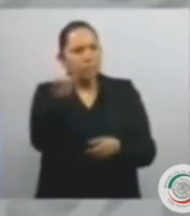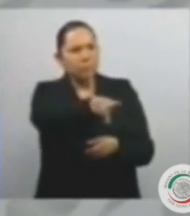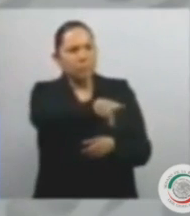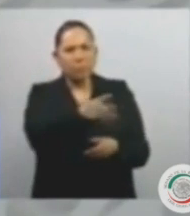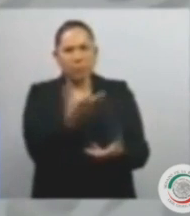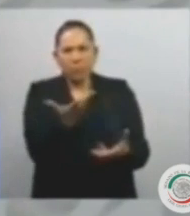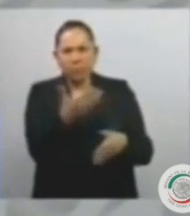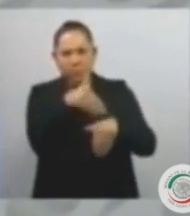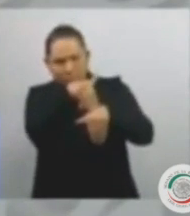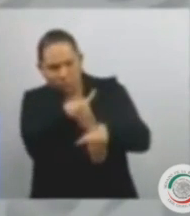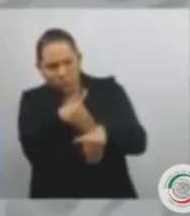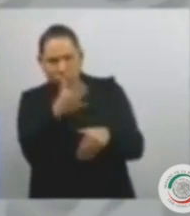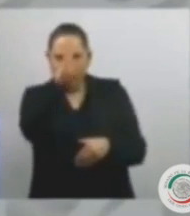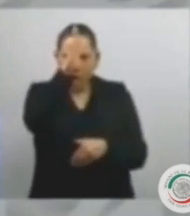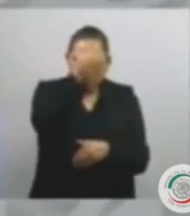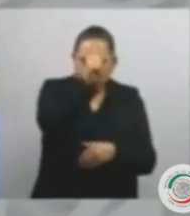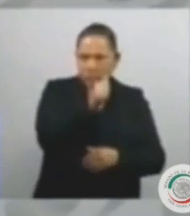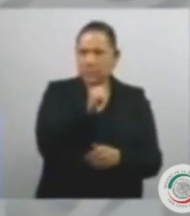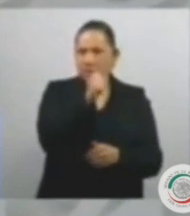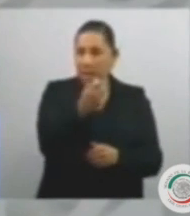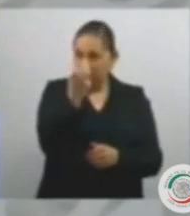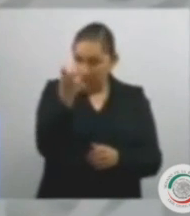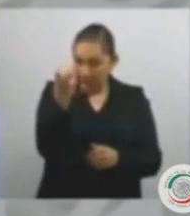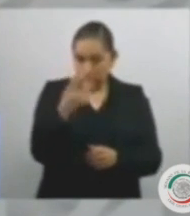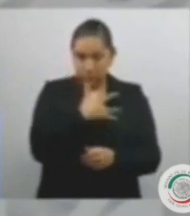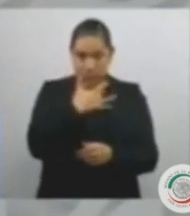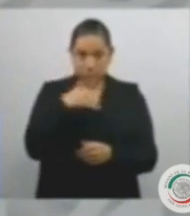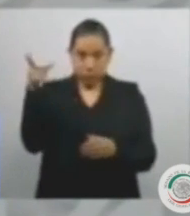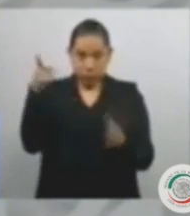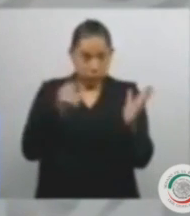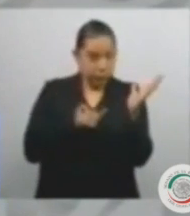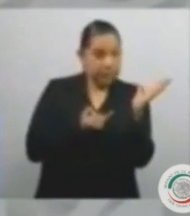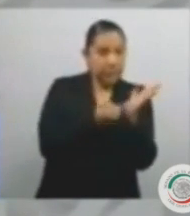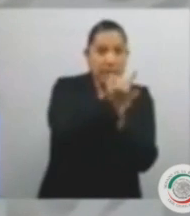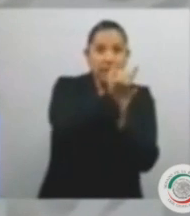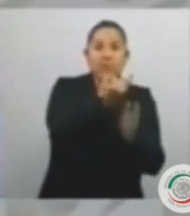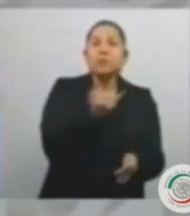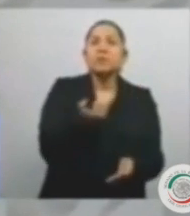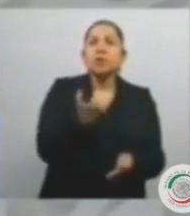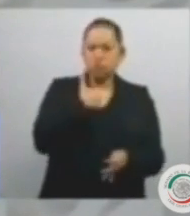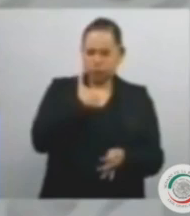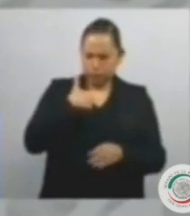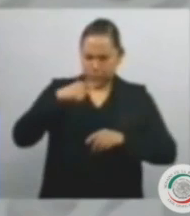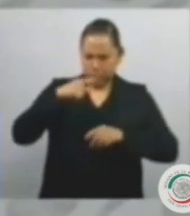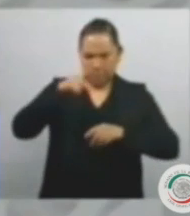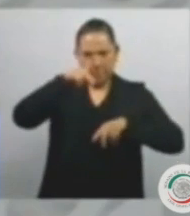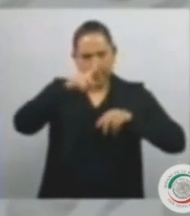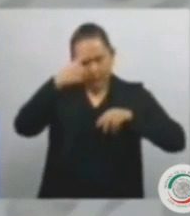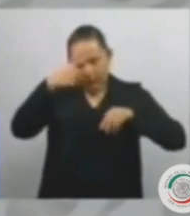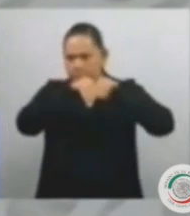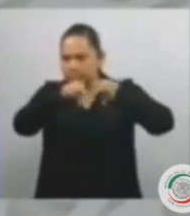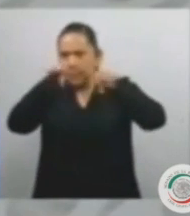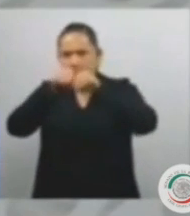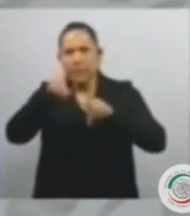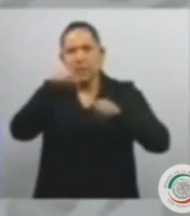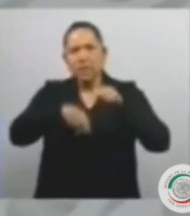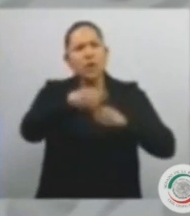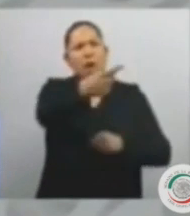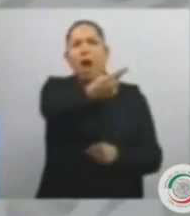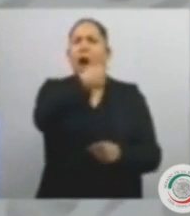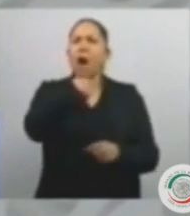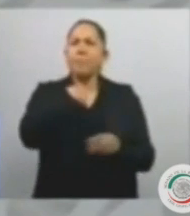porque disfraza la necesaria aplicación de la medida como censura y cuando exige al INE que establezca la diferencia entre lo que